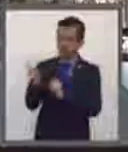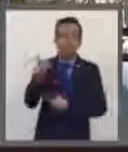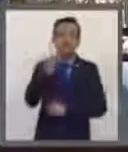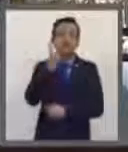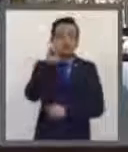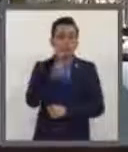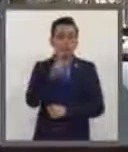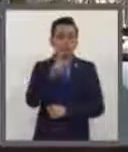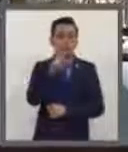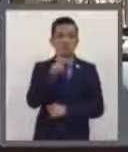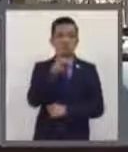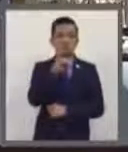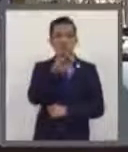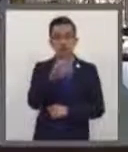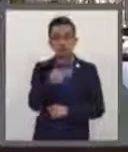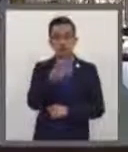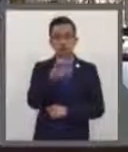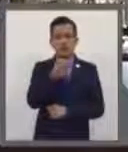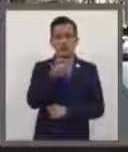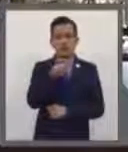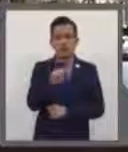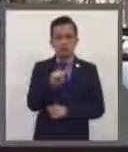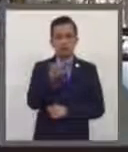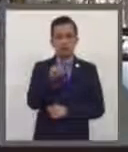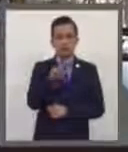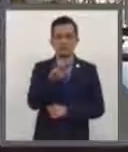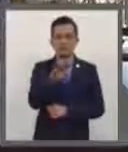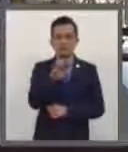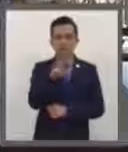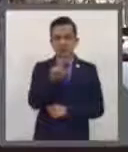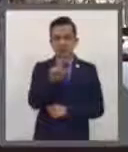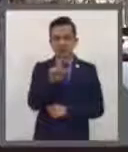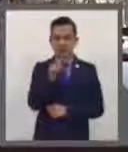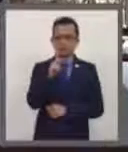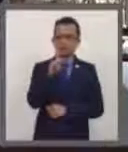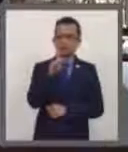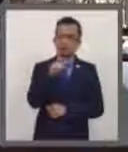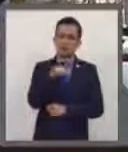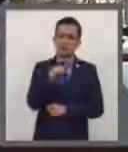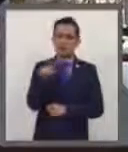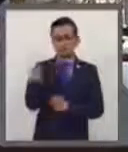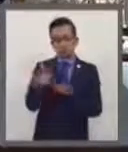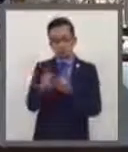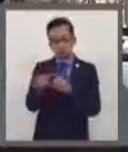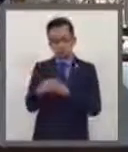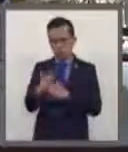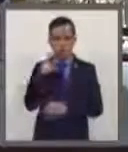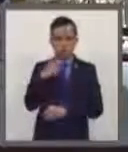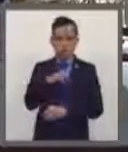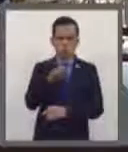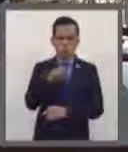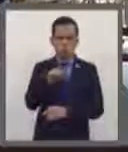La diputada Patricia Elena Aceves Pastrana, del Grupo Parlamentario de Morena, para